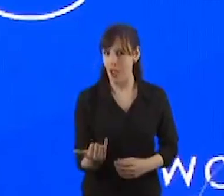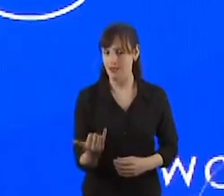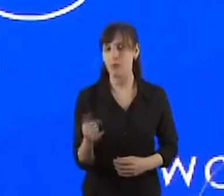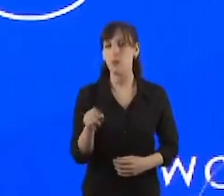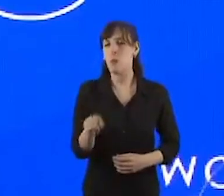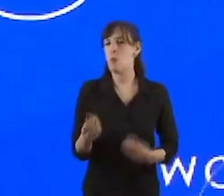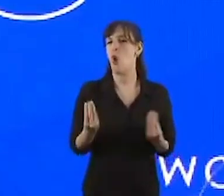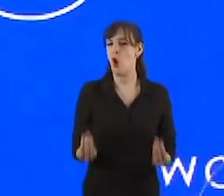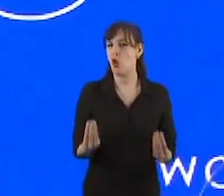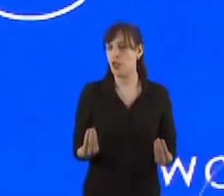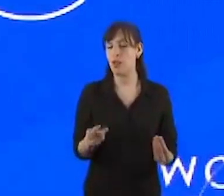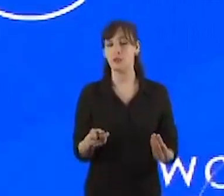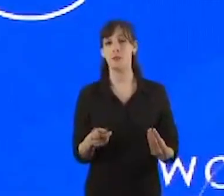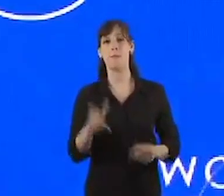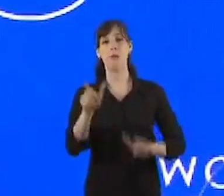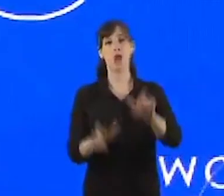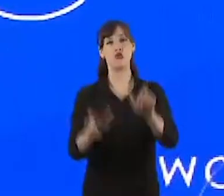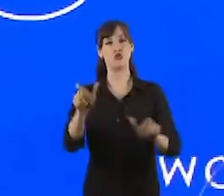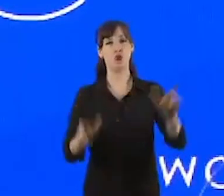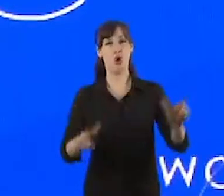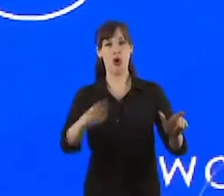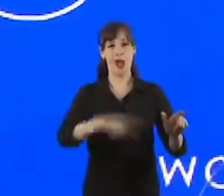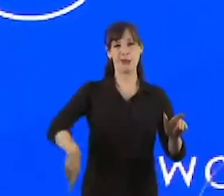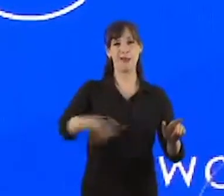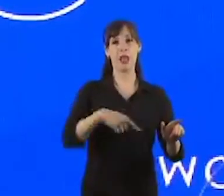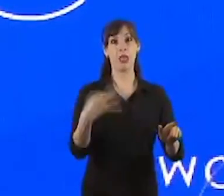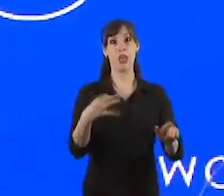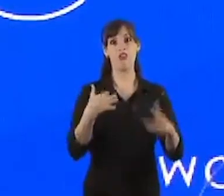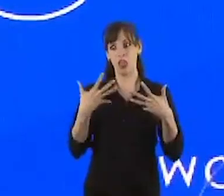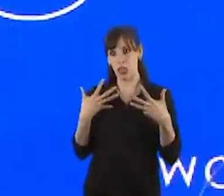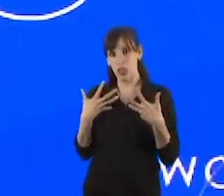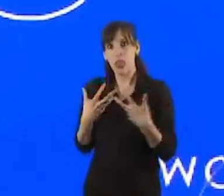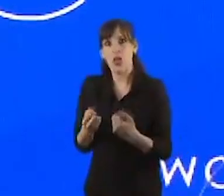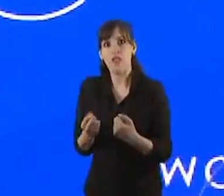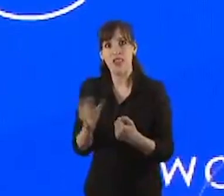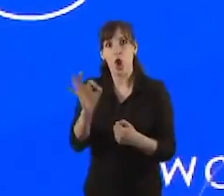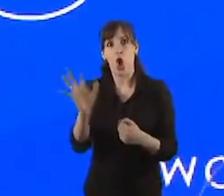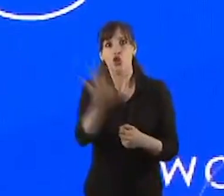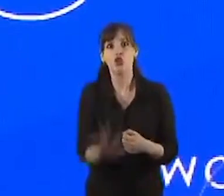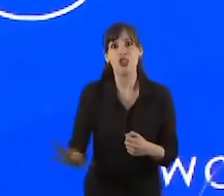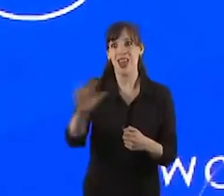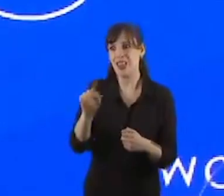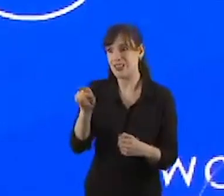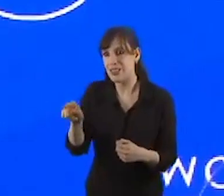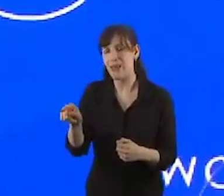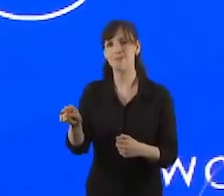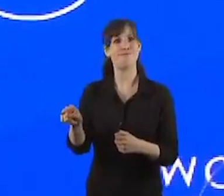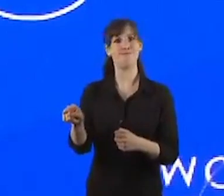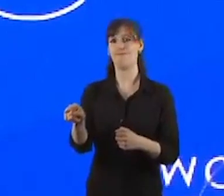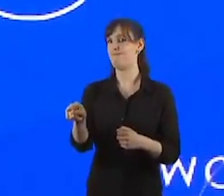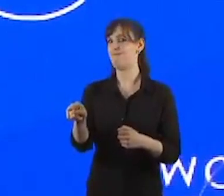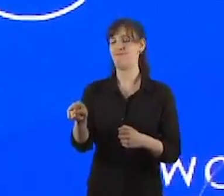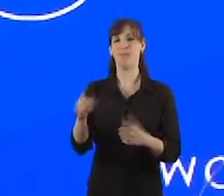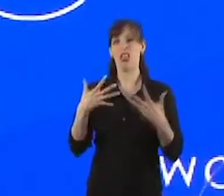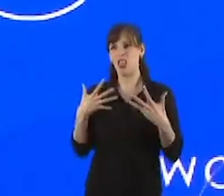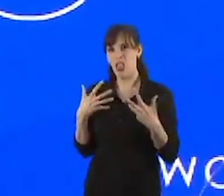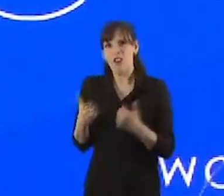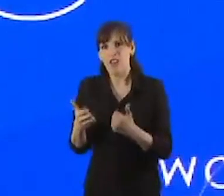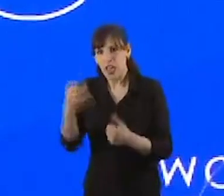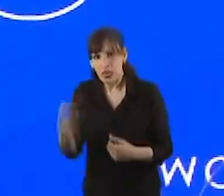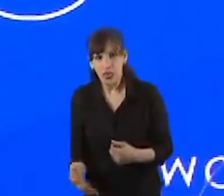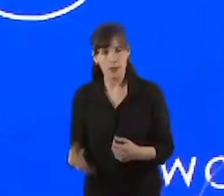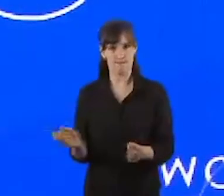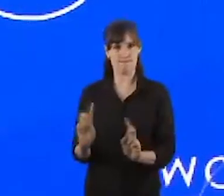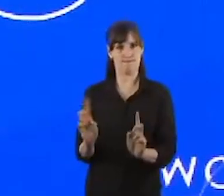porque aquellos que supuestamente deben defender los valores de Occidente se encuentran cooptados por una visión del mundo que